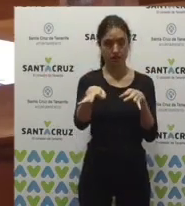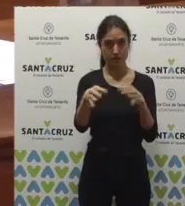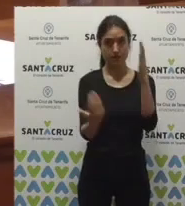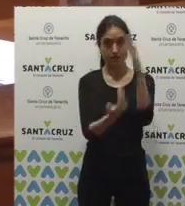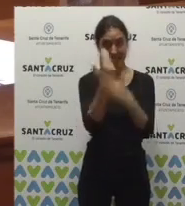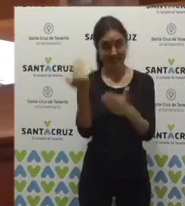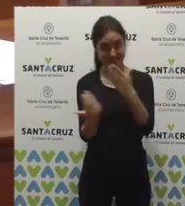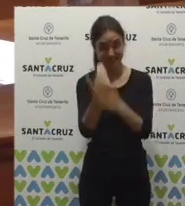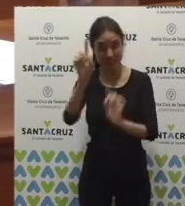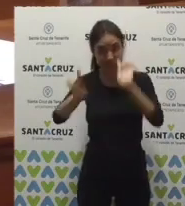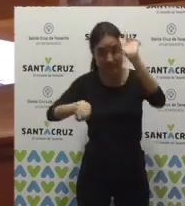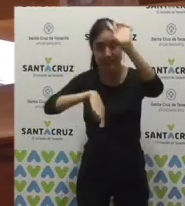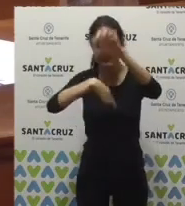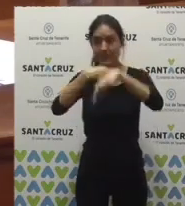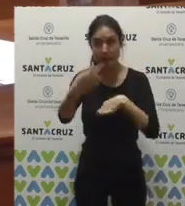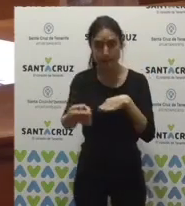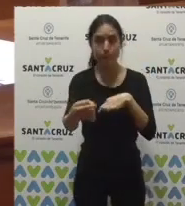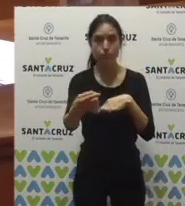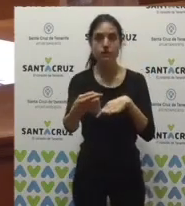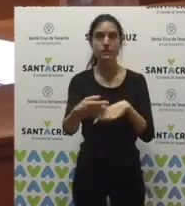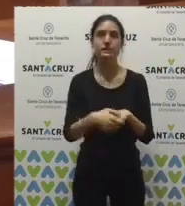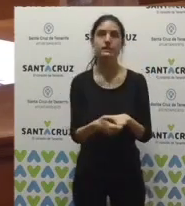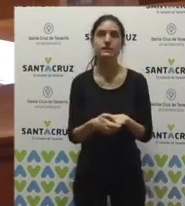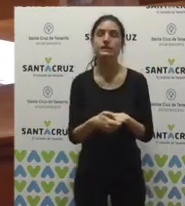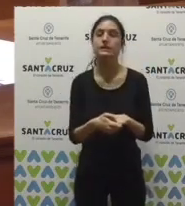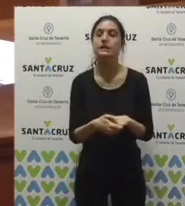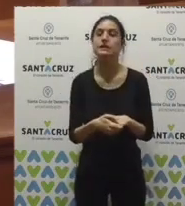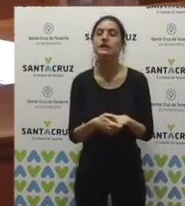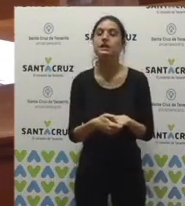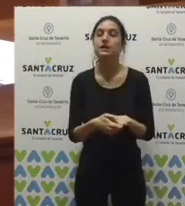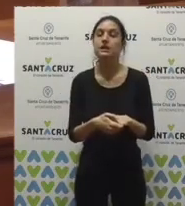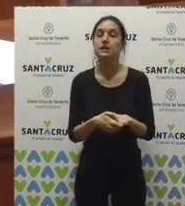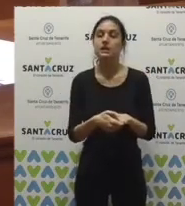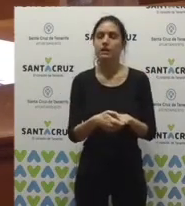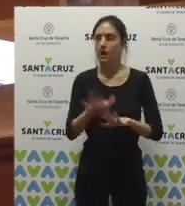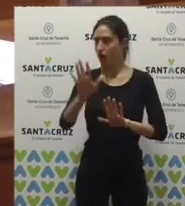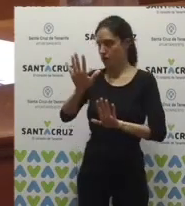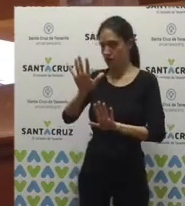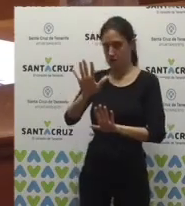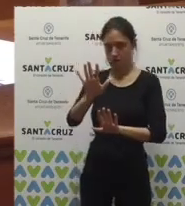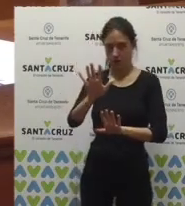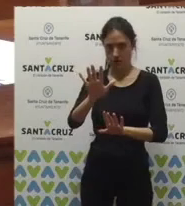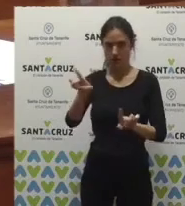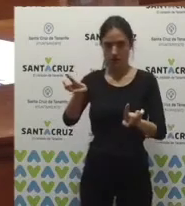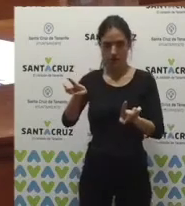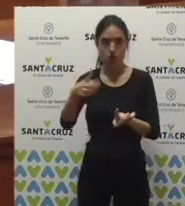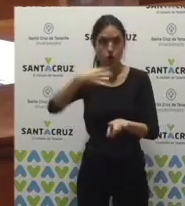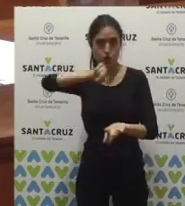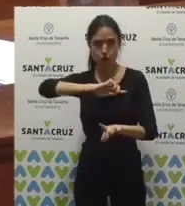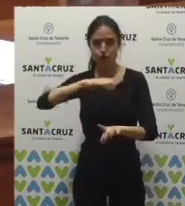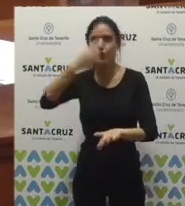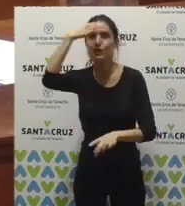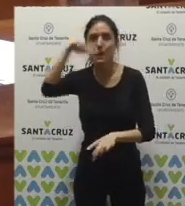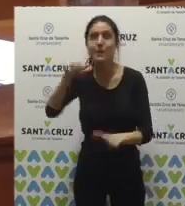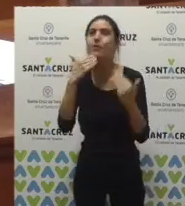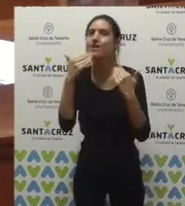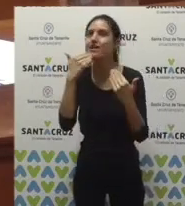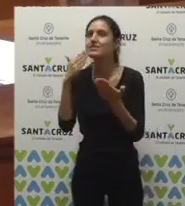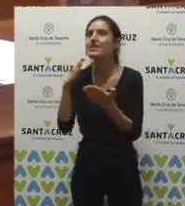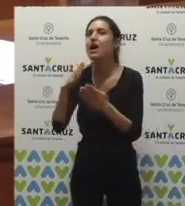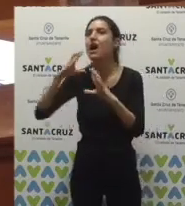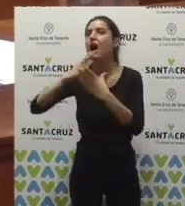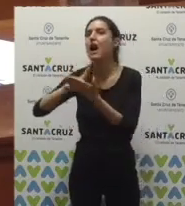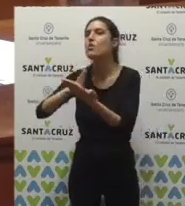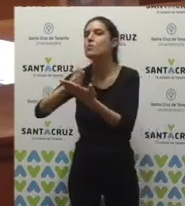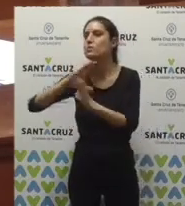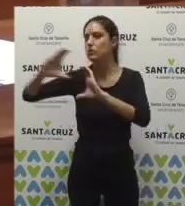incluso yo en esa se le pide por cierto nos enteramos por la prensa nos entramos por la prensa que había un cambio